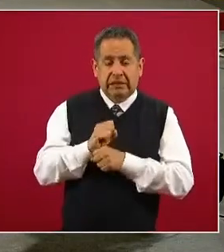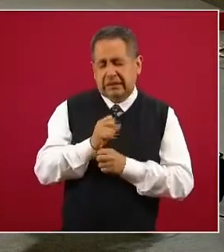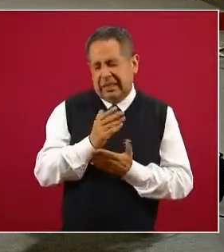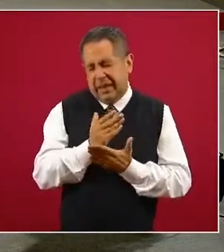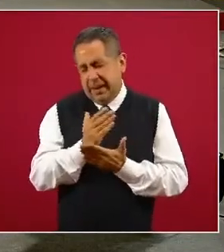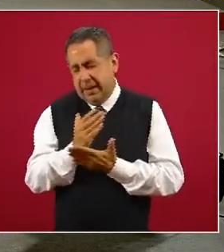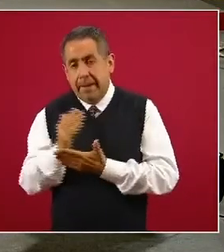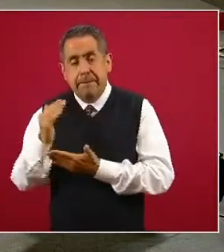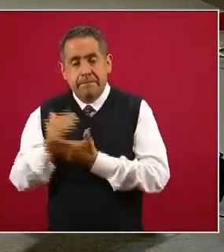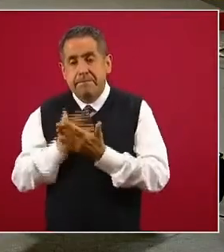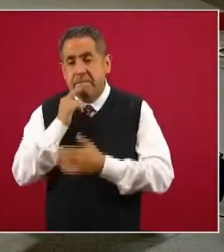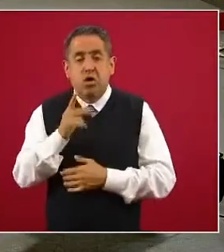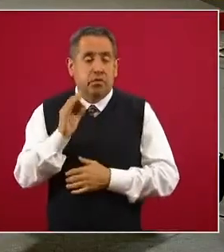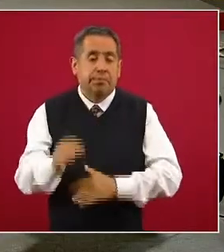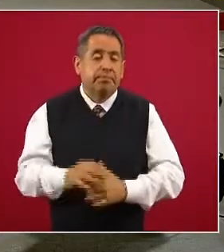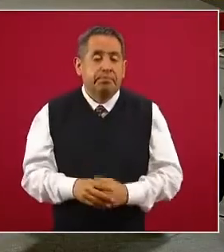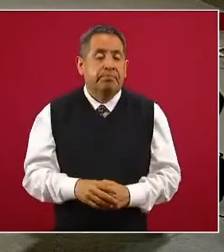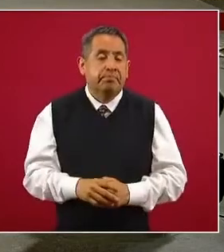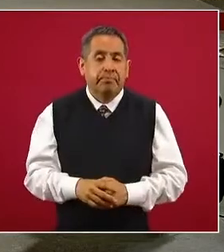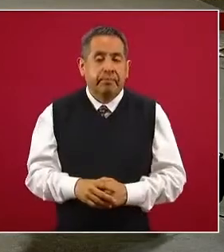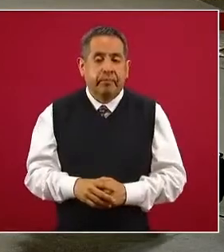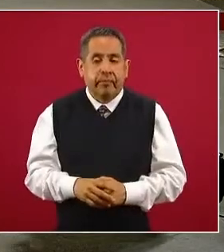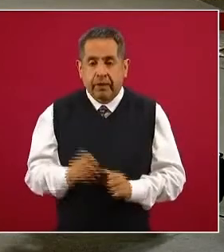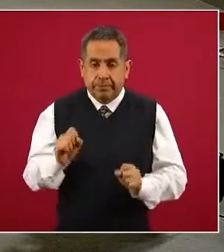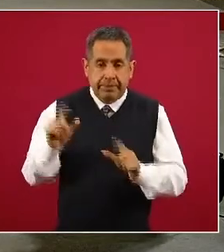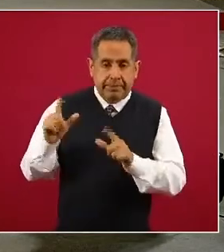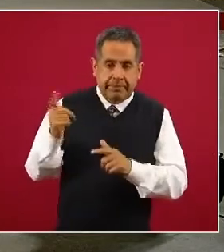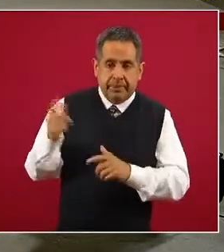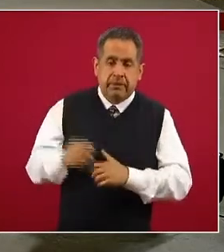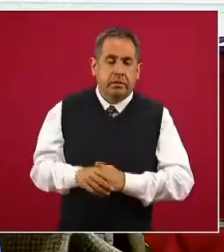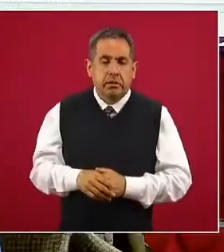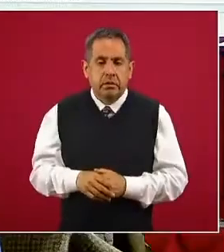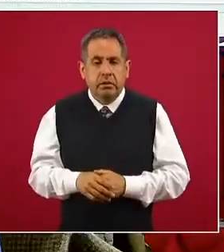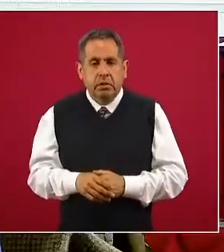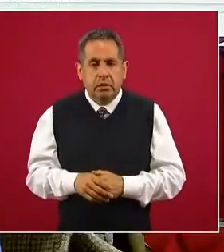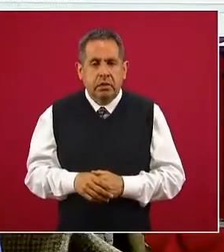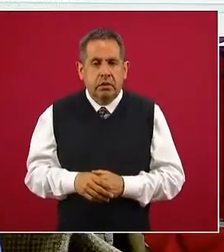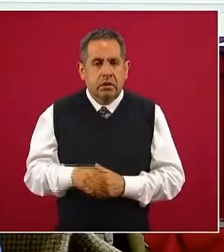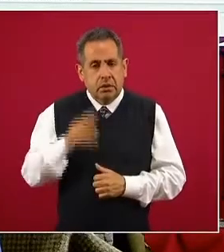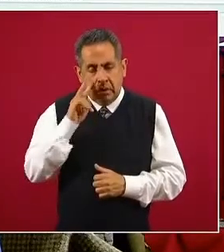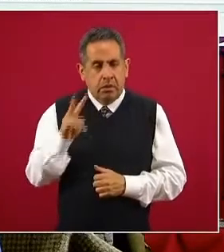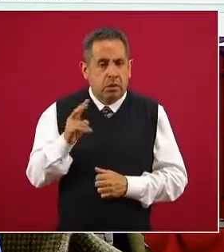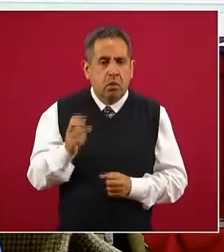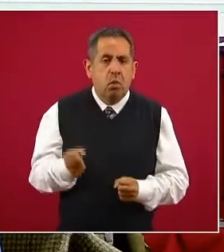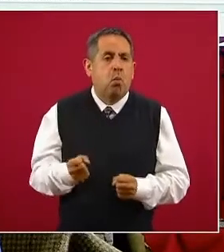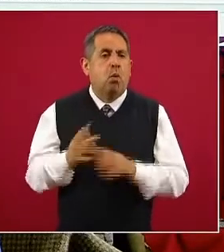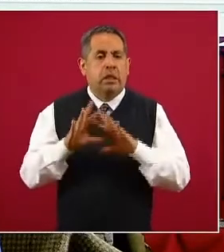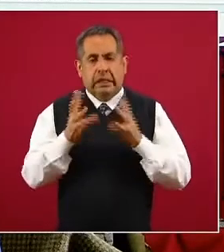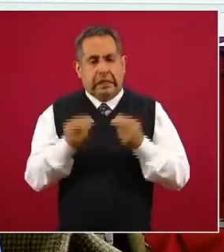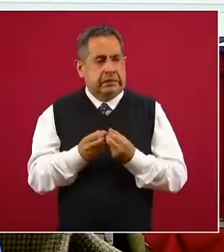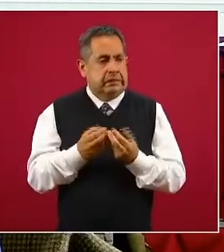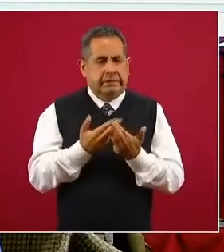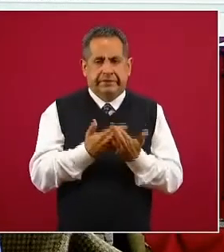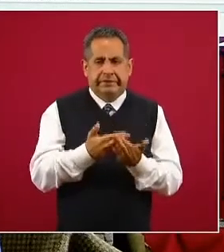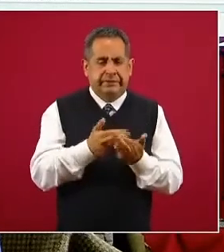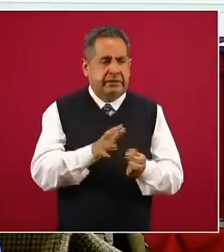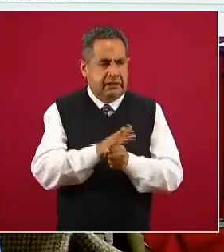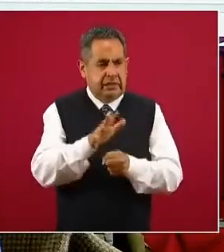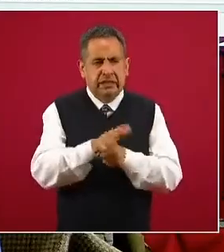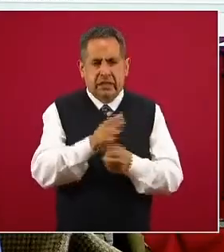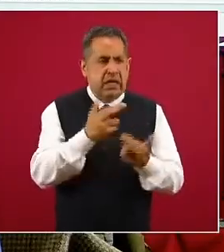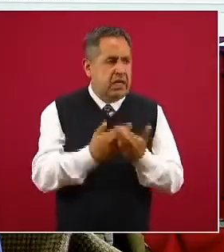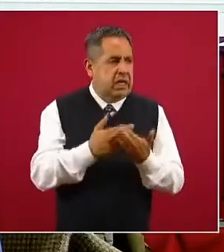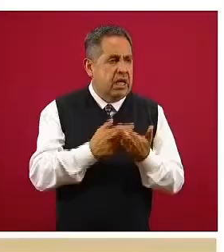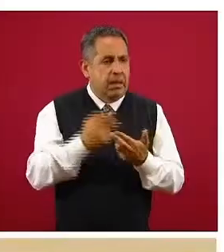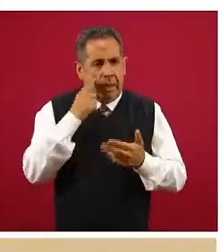atrás. Veamos la siguiente diapositiva. Tenemos la actualización de la ocupación y disponibilidad